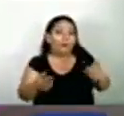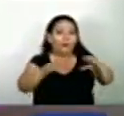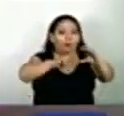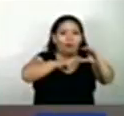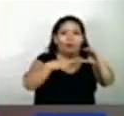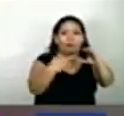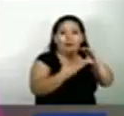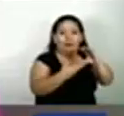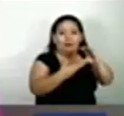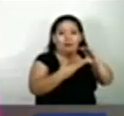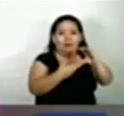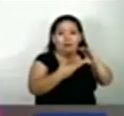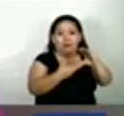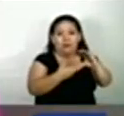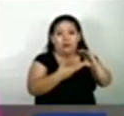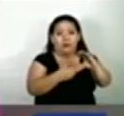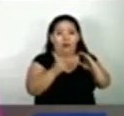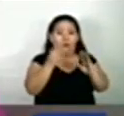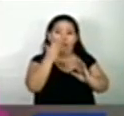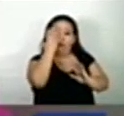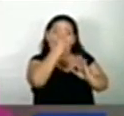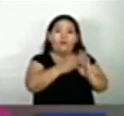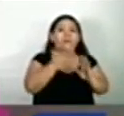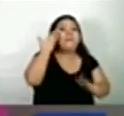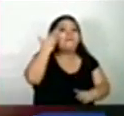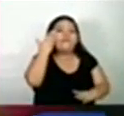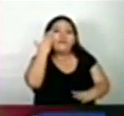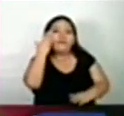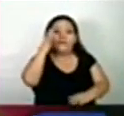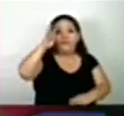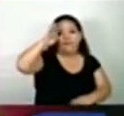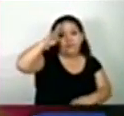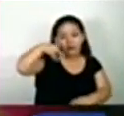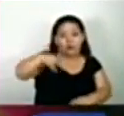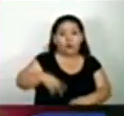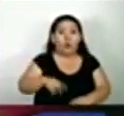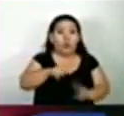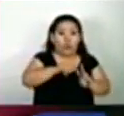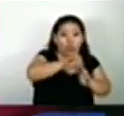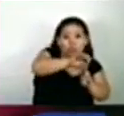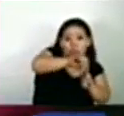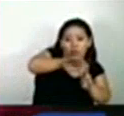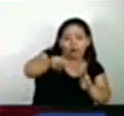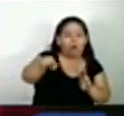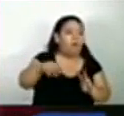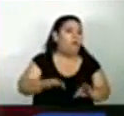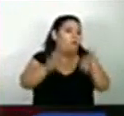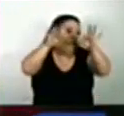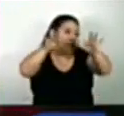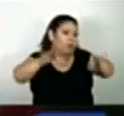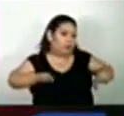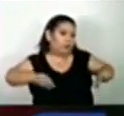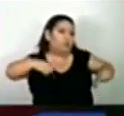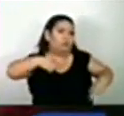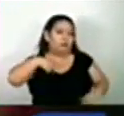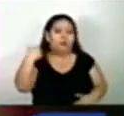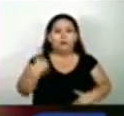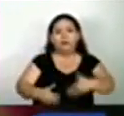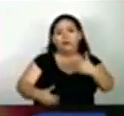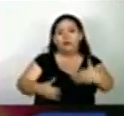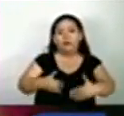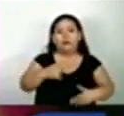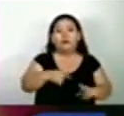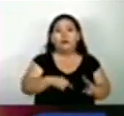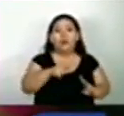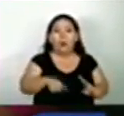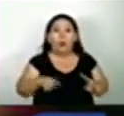sociales de portales falsos y hacen creer a estas víctimas que son los canales oficiales y ellos